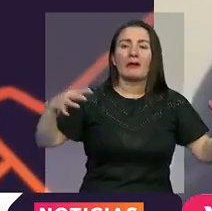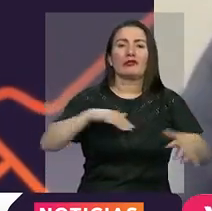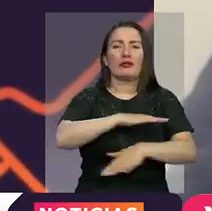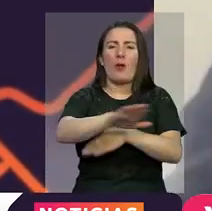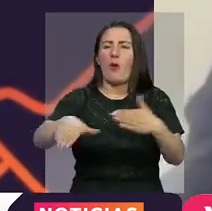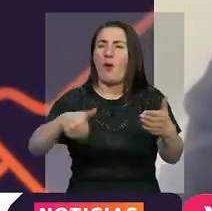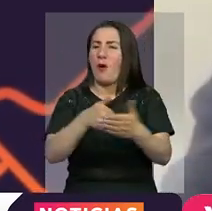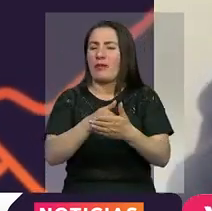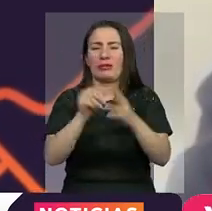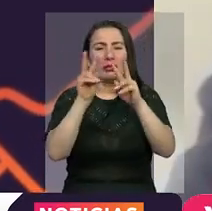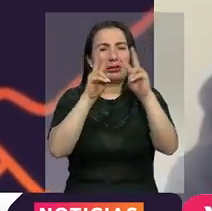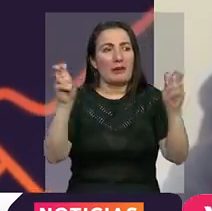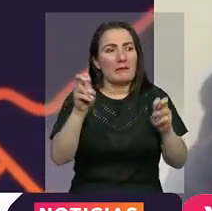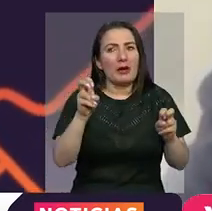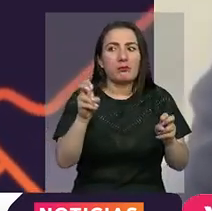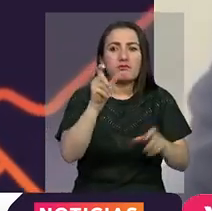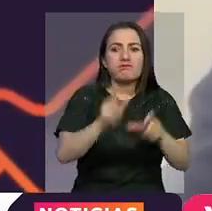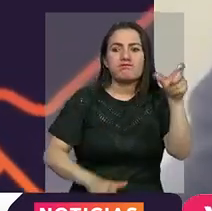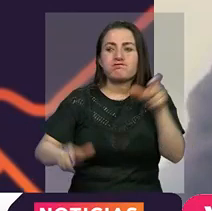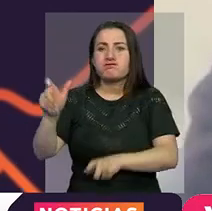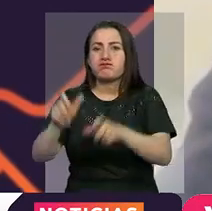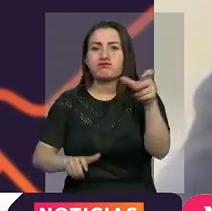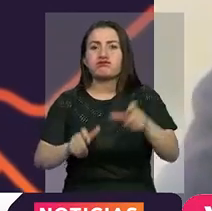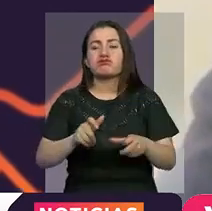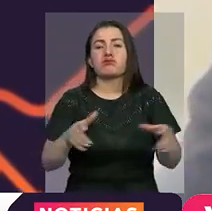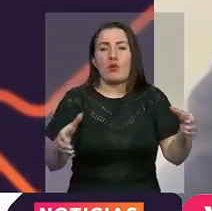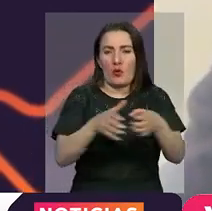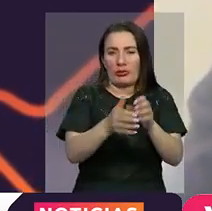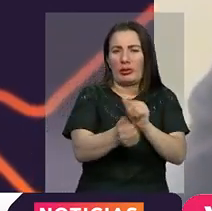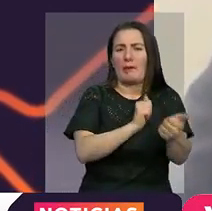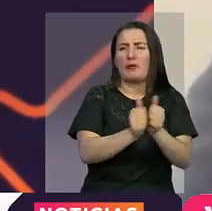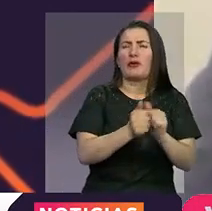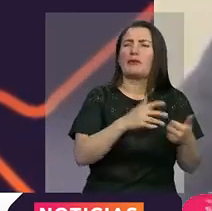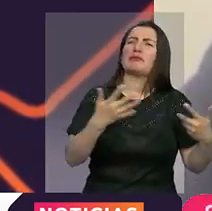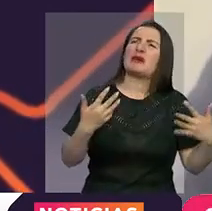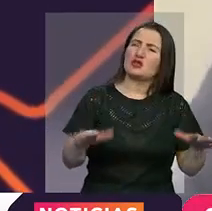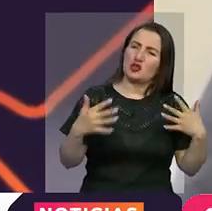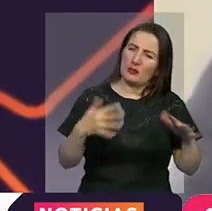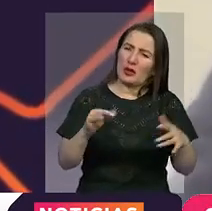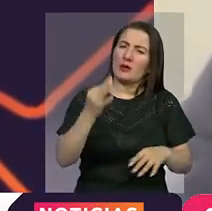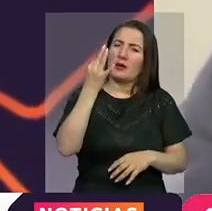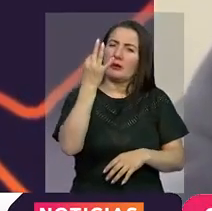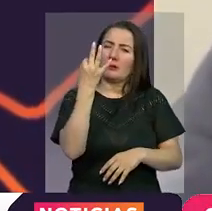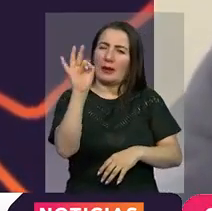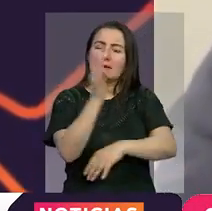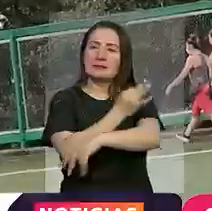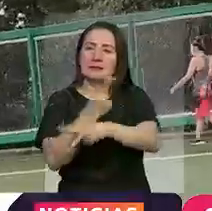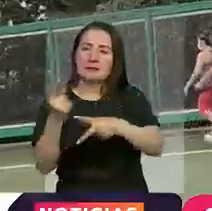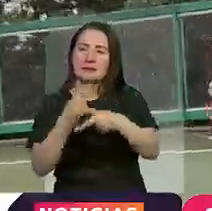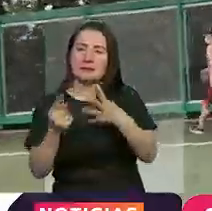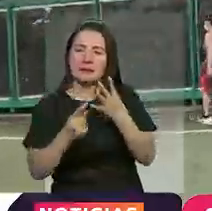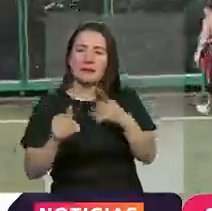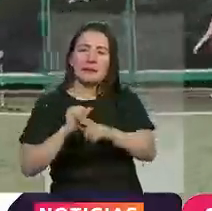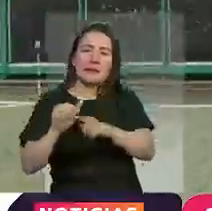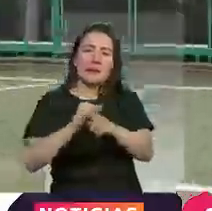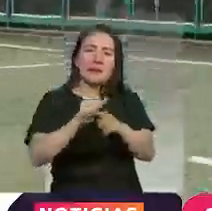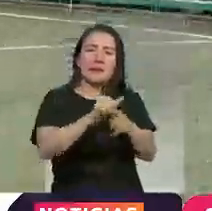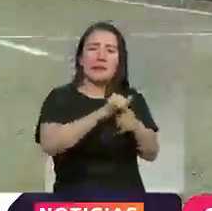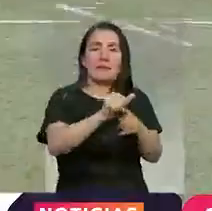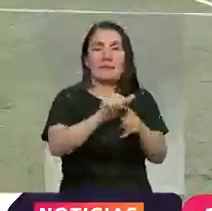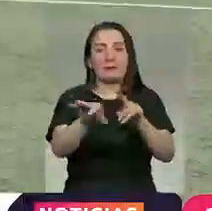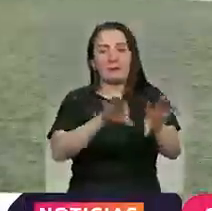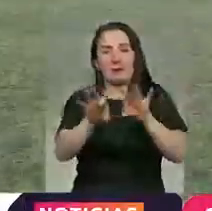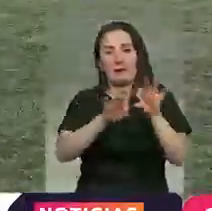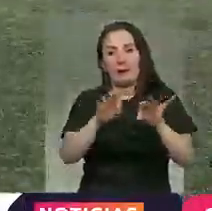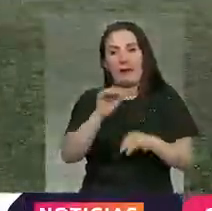que hace parte, todas las personas que hacen parte del rugby colombiano. Llevamos más o menos 13 semanas en preparación. La selección Colombia de rugby